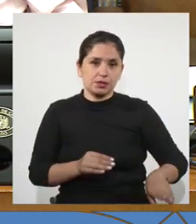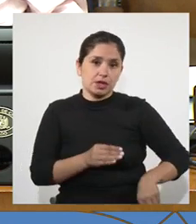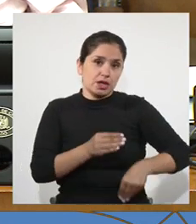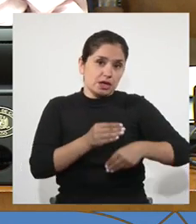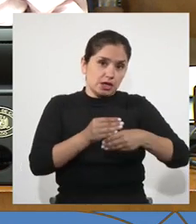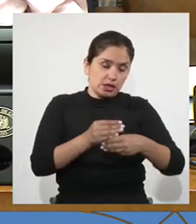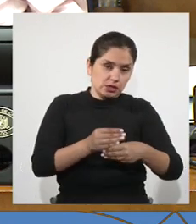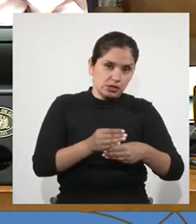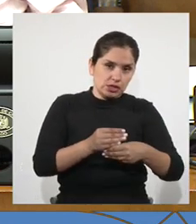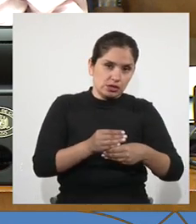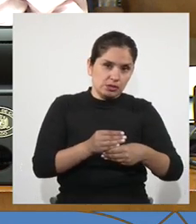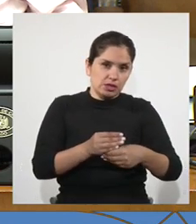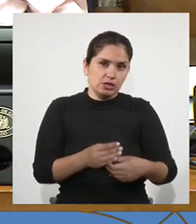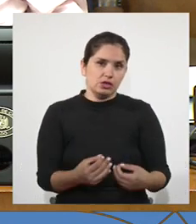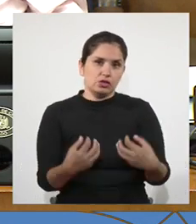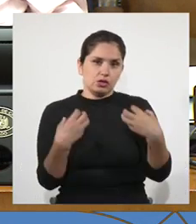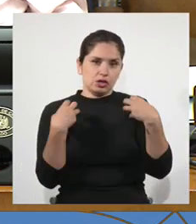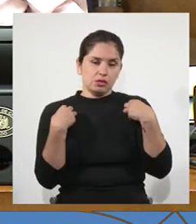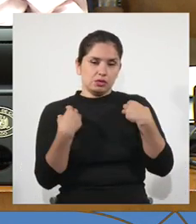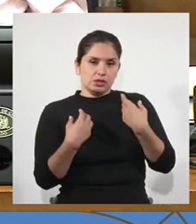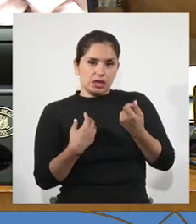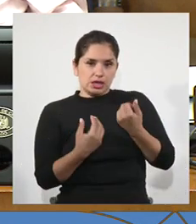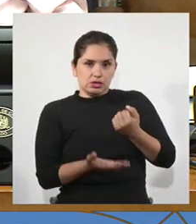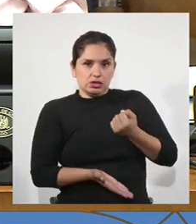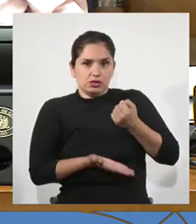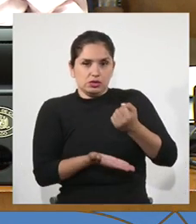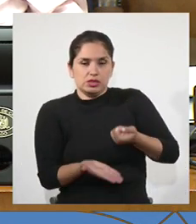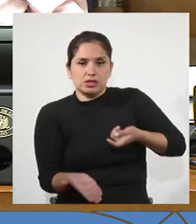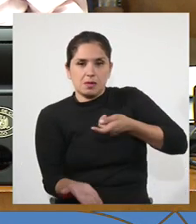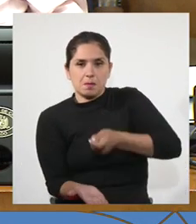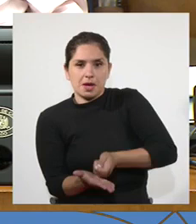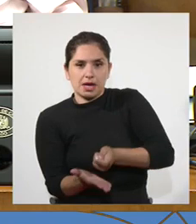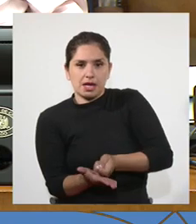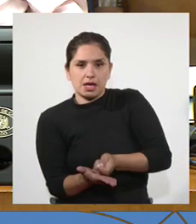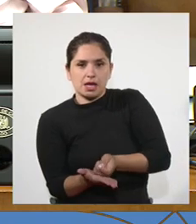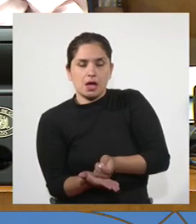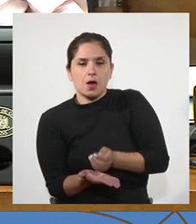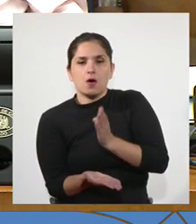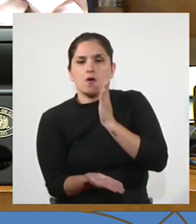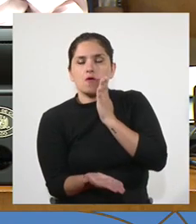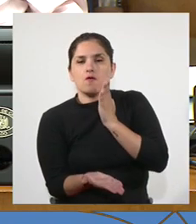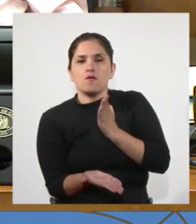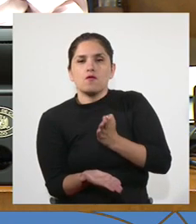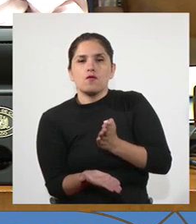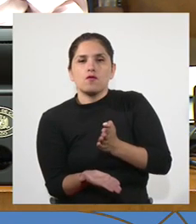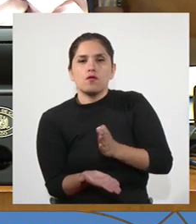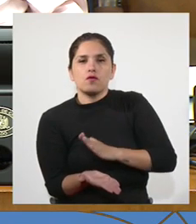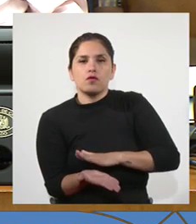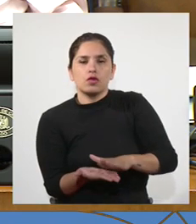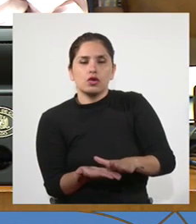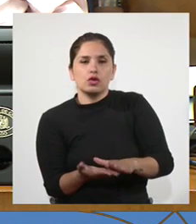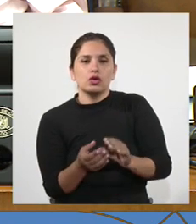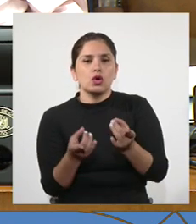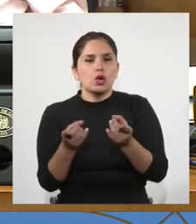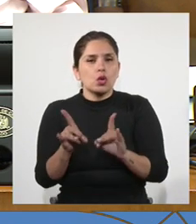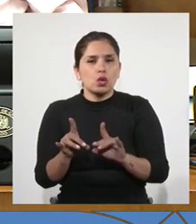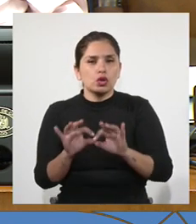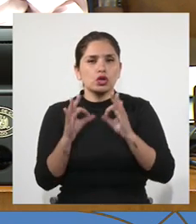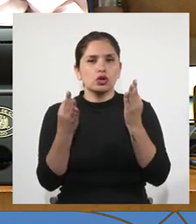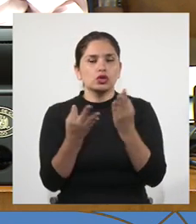Adicionalmente, con cargo a estos recursos, se financiará el pago de un bono extraordinario por un monto único y total